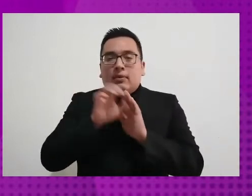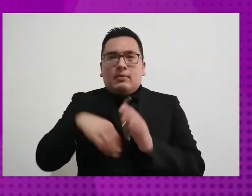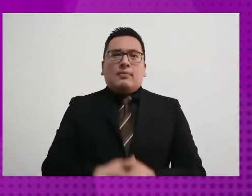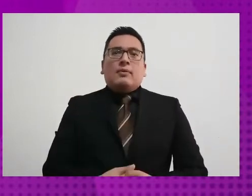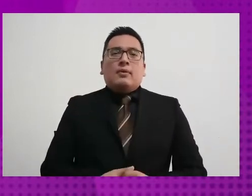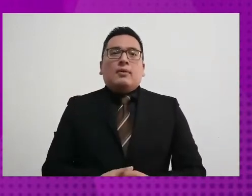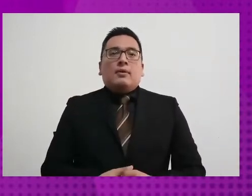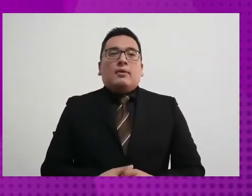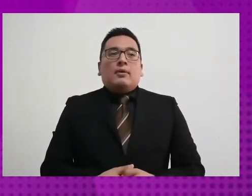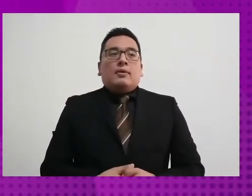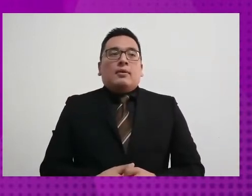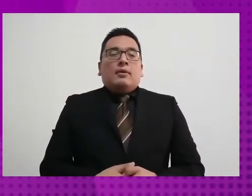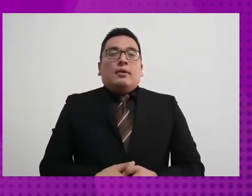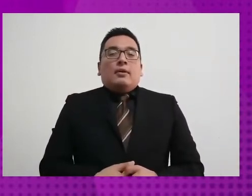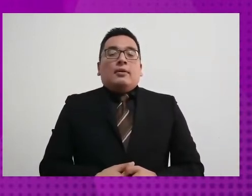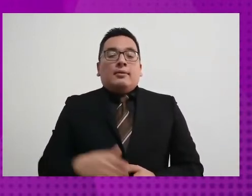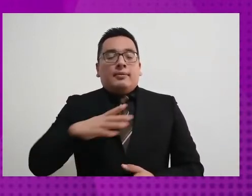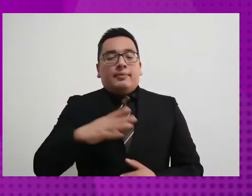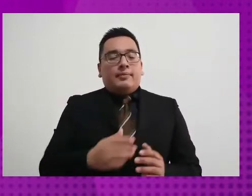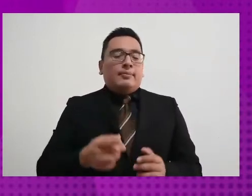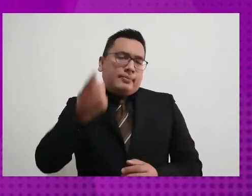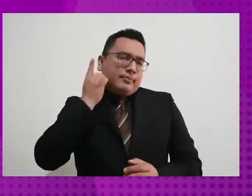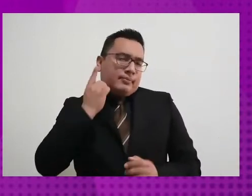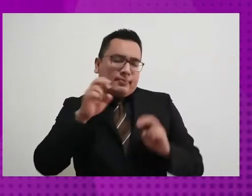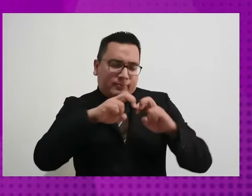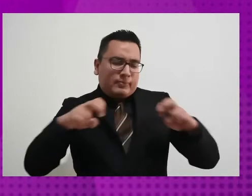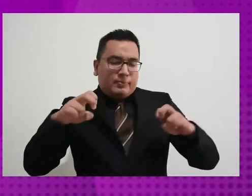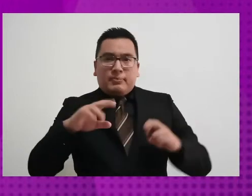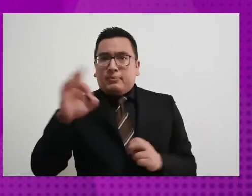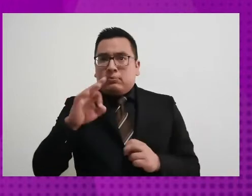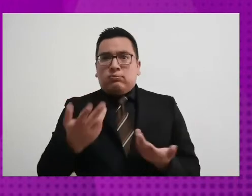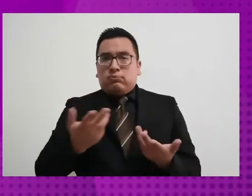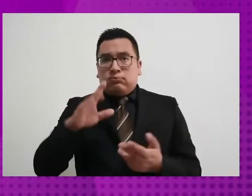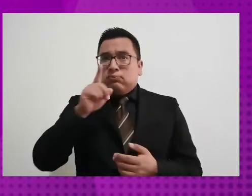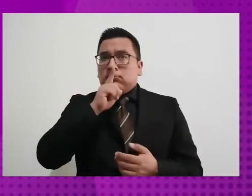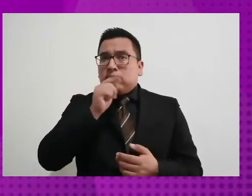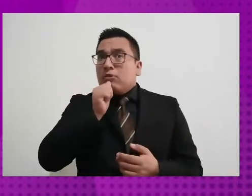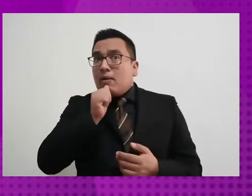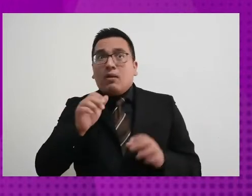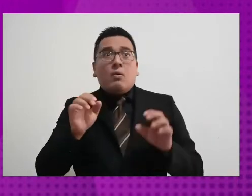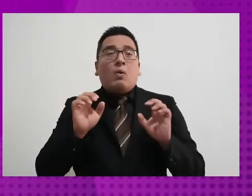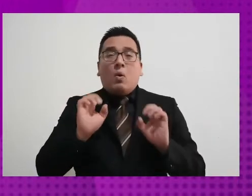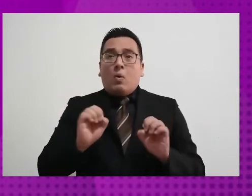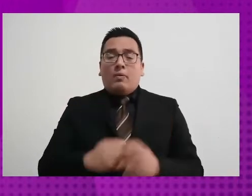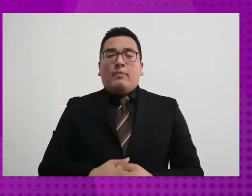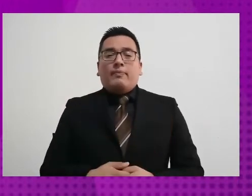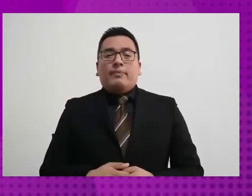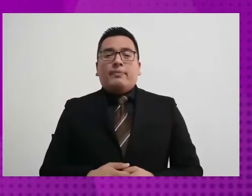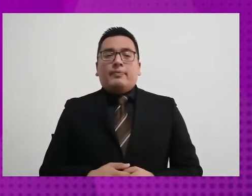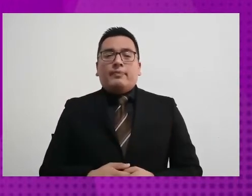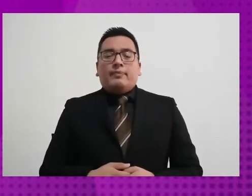congresos locales no están cumpliendo o no cumplen con estos parámetros constitucionales, hay forma